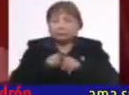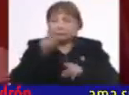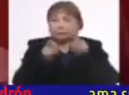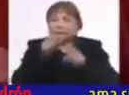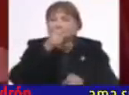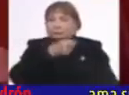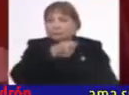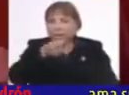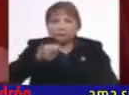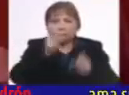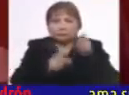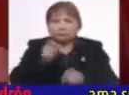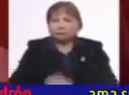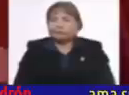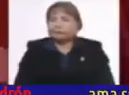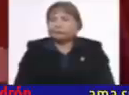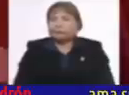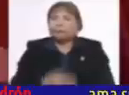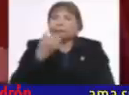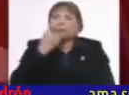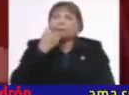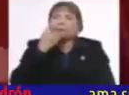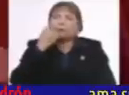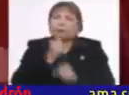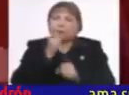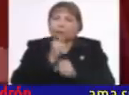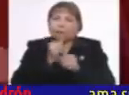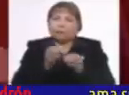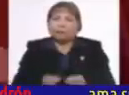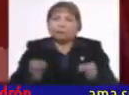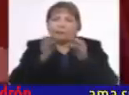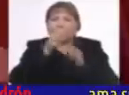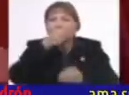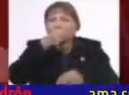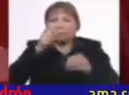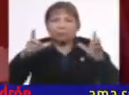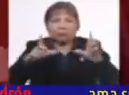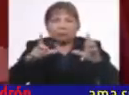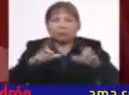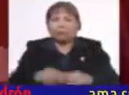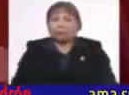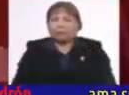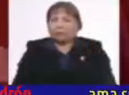pública y a quienes hacen el trabajo tan importante como los medios de comunicación